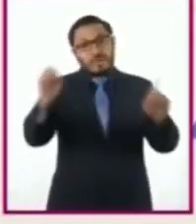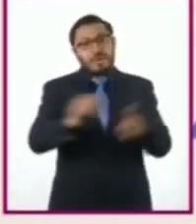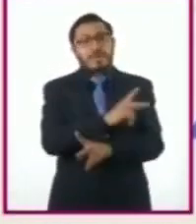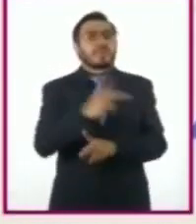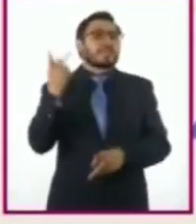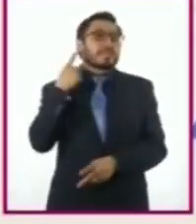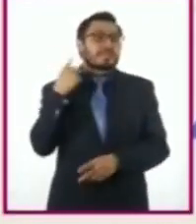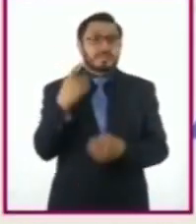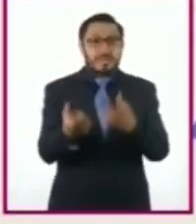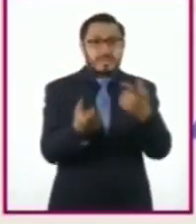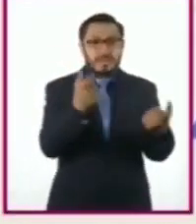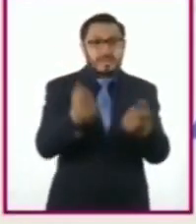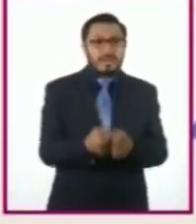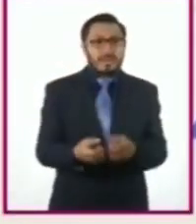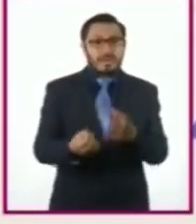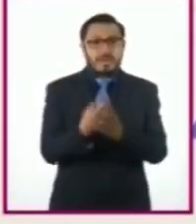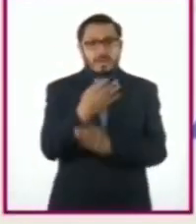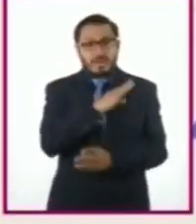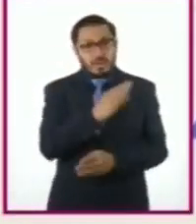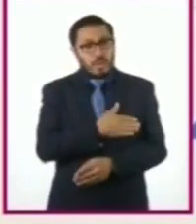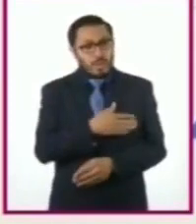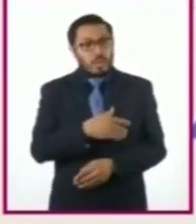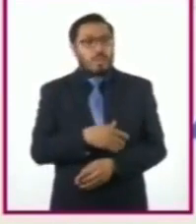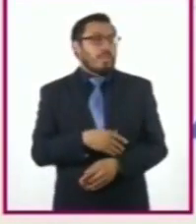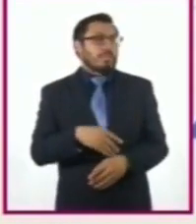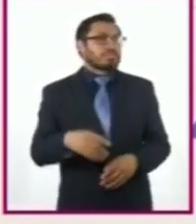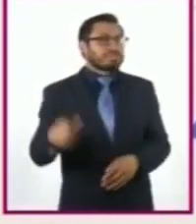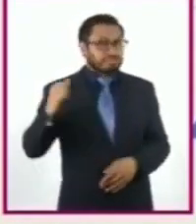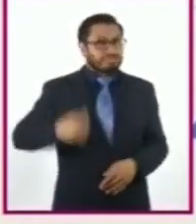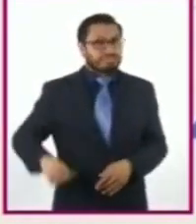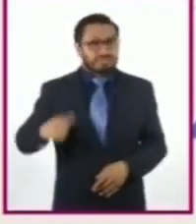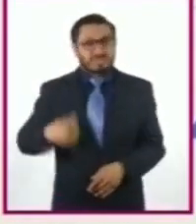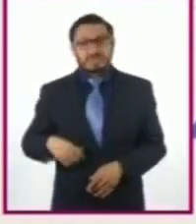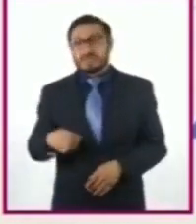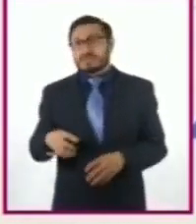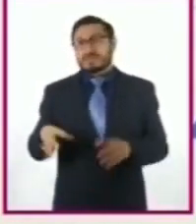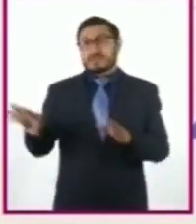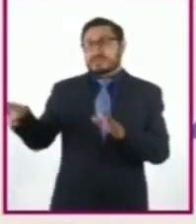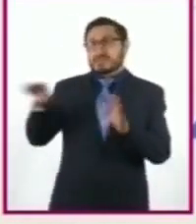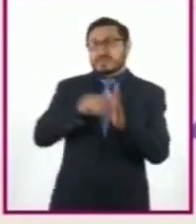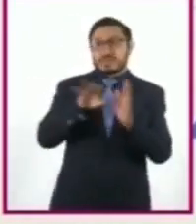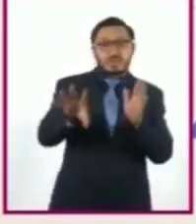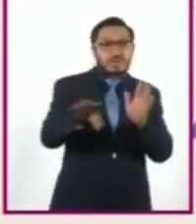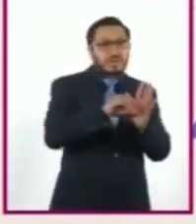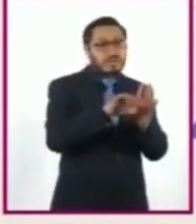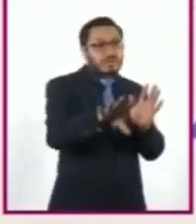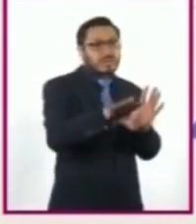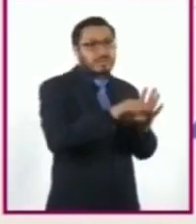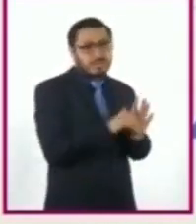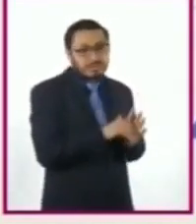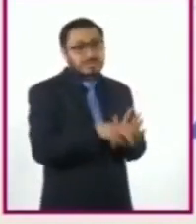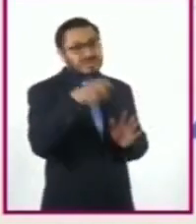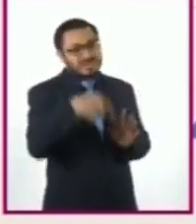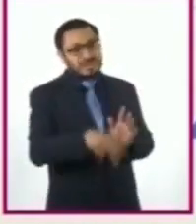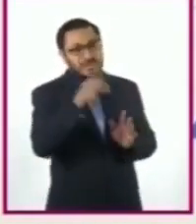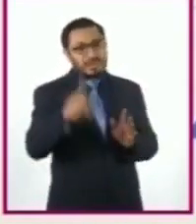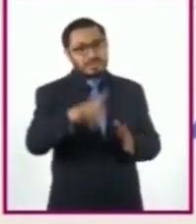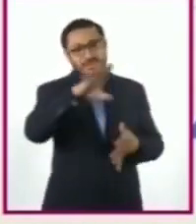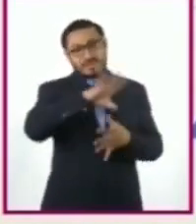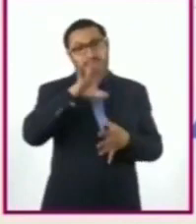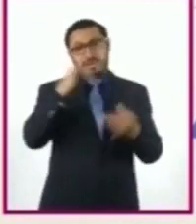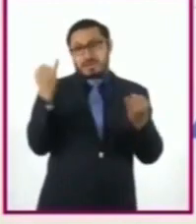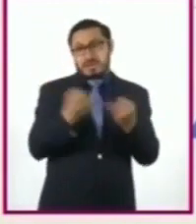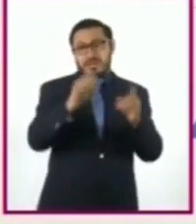política y económica de la Nueva España tomó elementos de la estructura de los pueblos mesoamericanos, así como de la